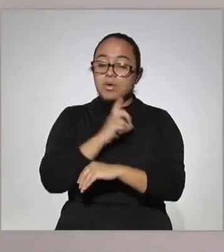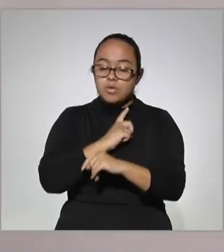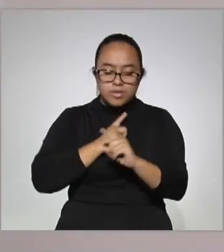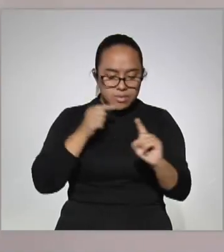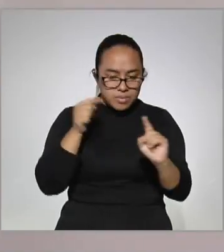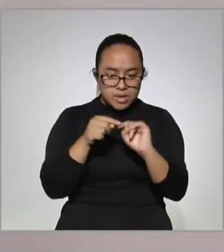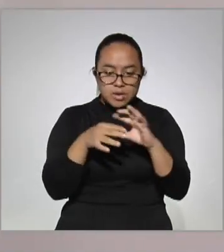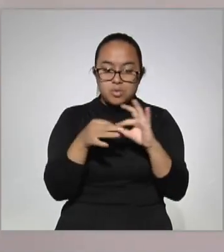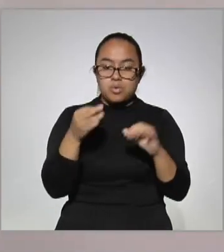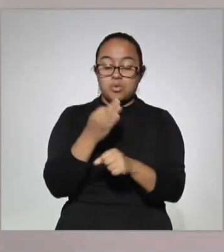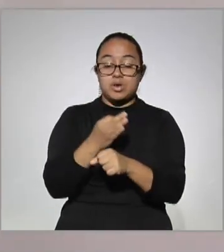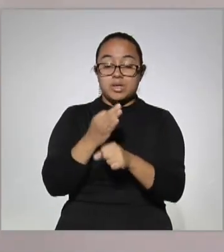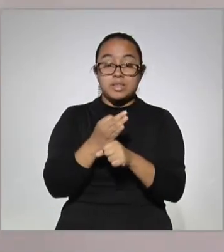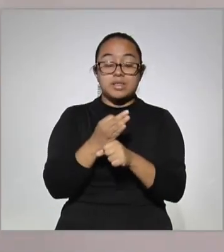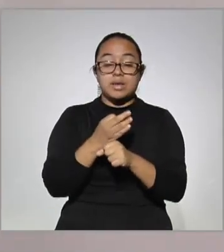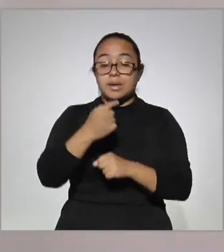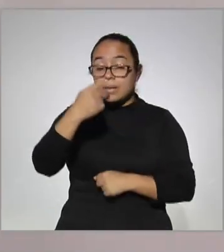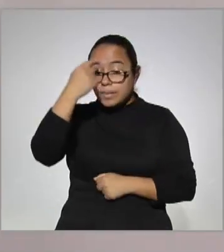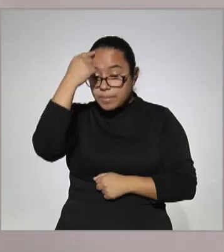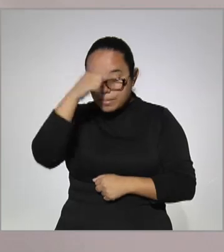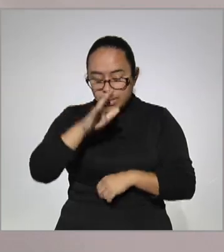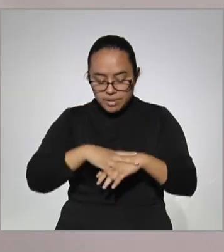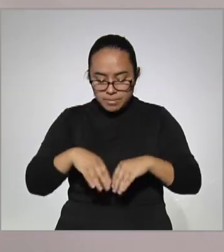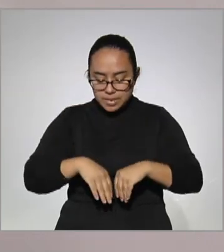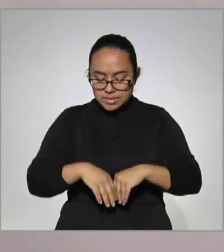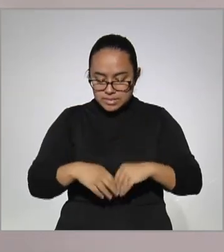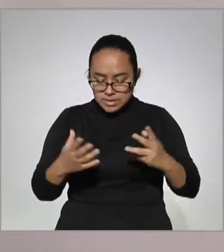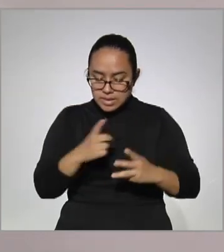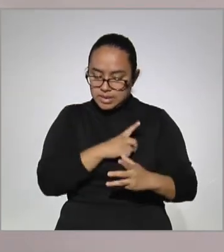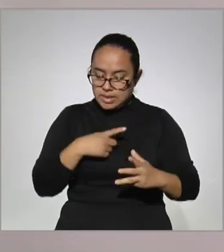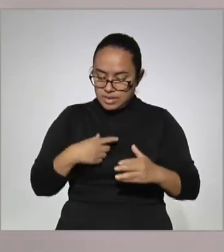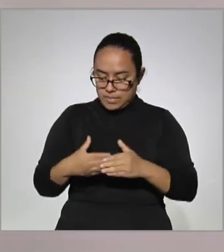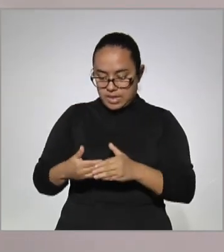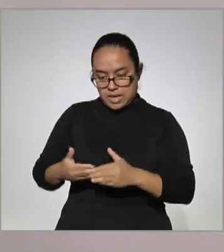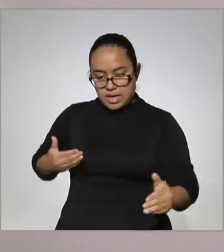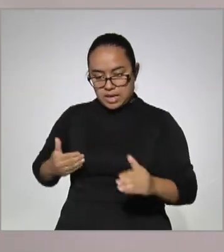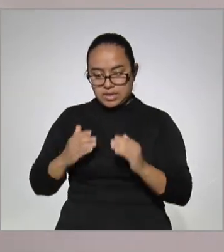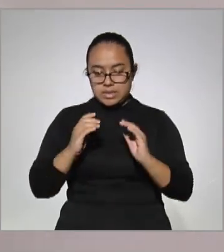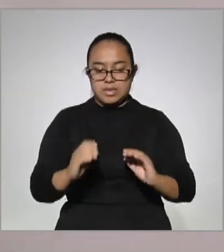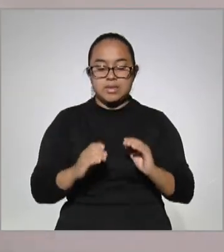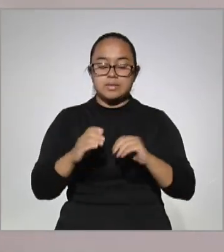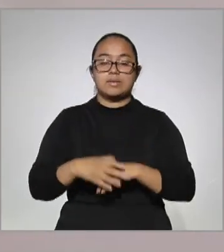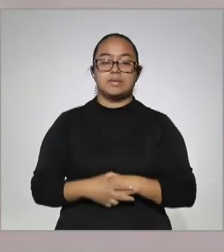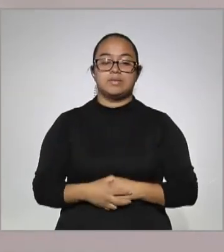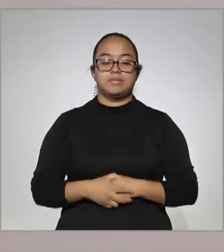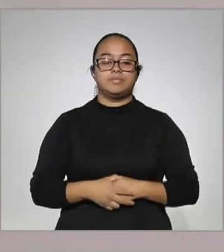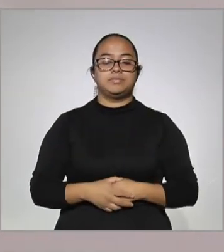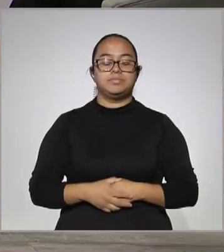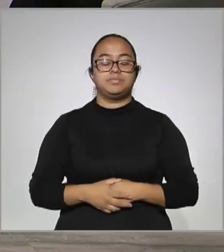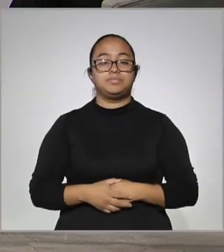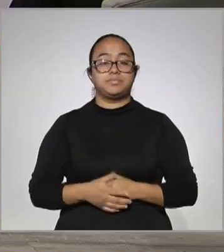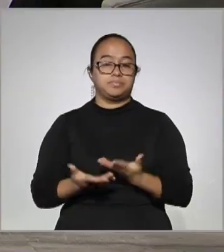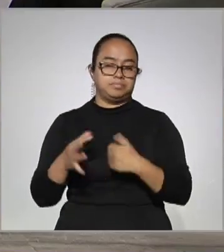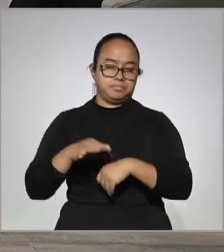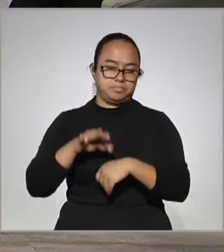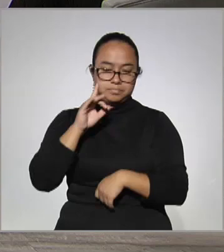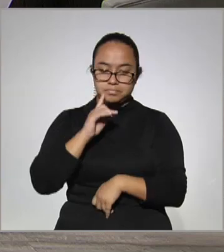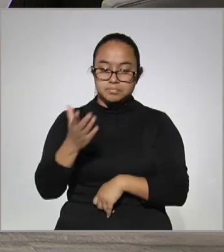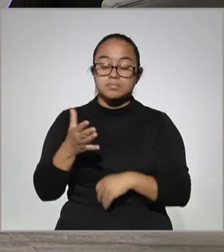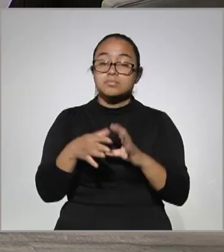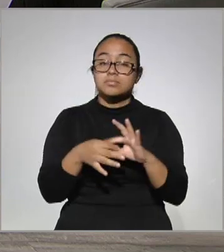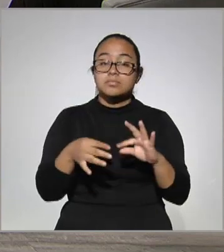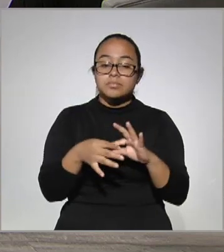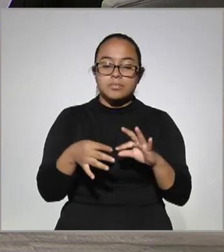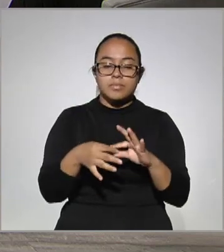esto que se está comentando ahorita para que sepamos cuándo aplicar la prevención. Sí, doctora. Sí, y a mí me gustaría como también